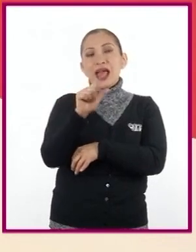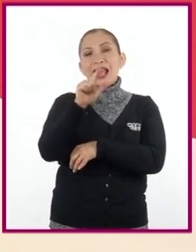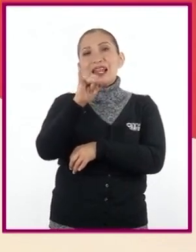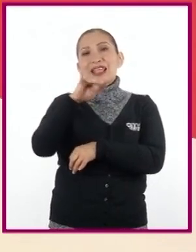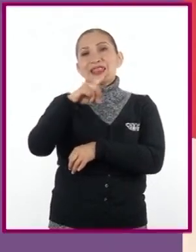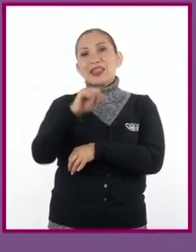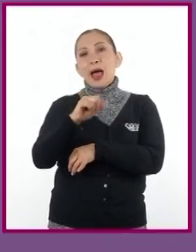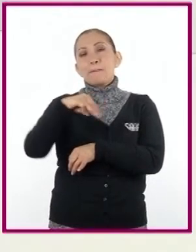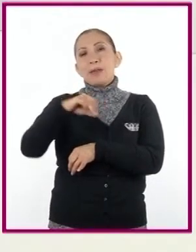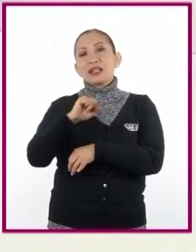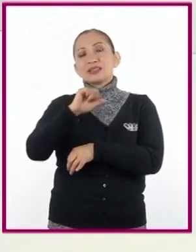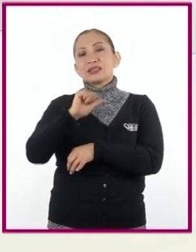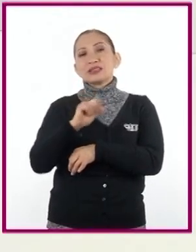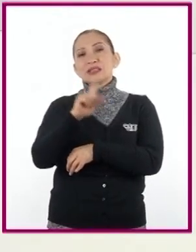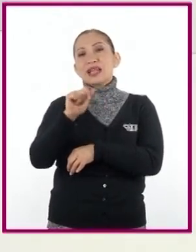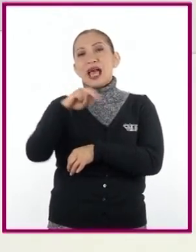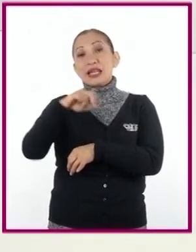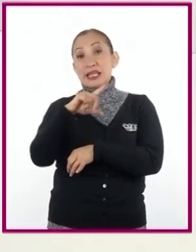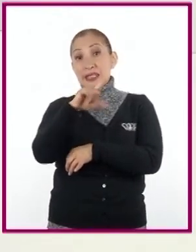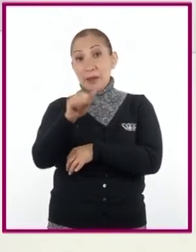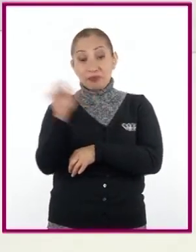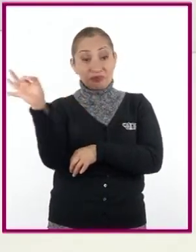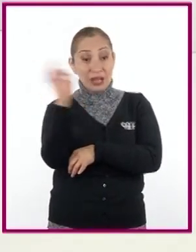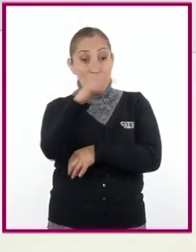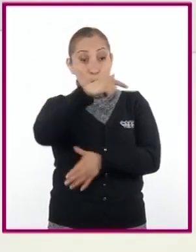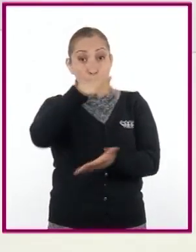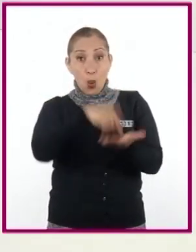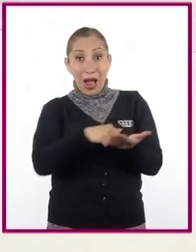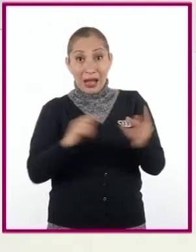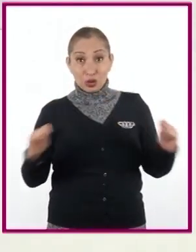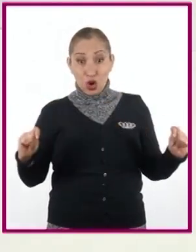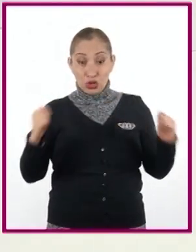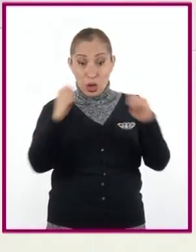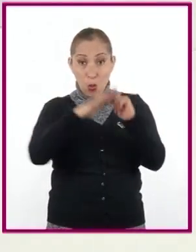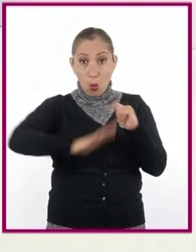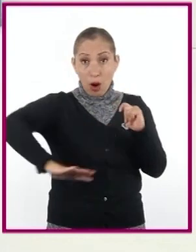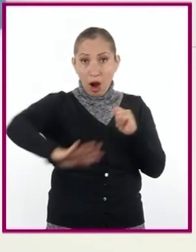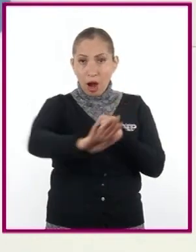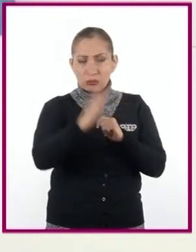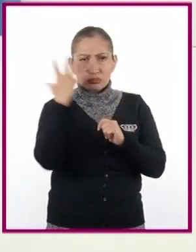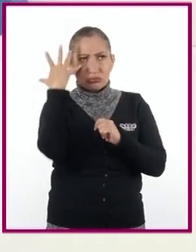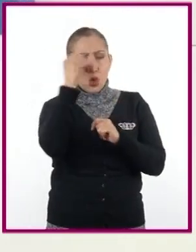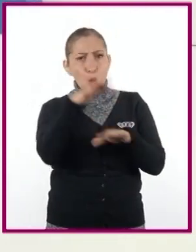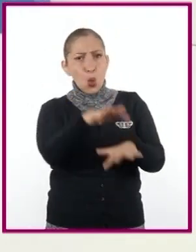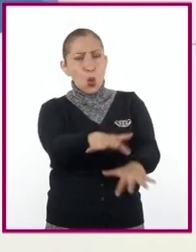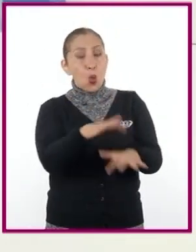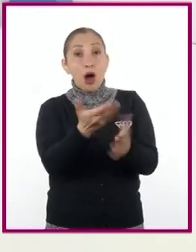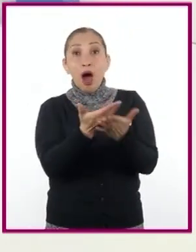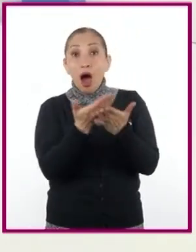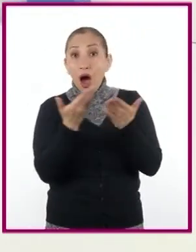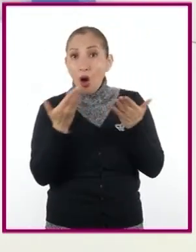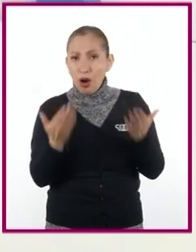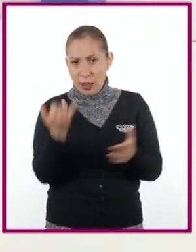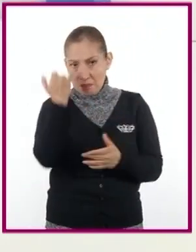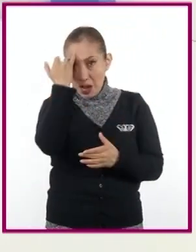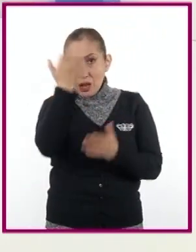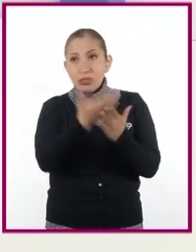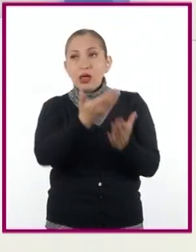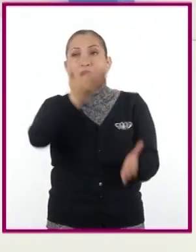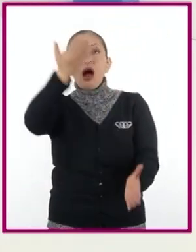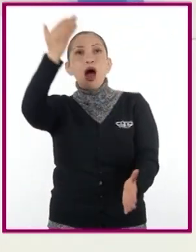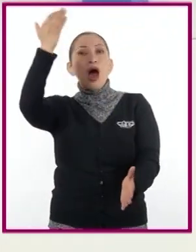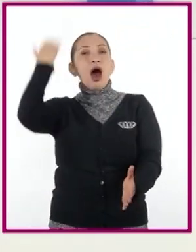Linda Manzanilla. Si la zona arqueológica de Teotihuacán es espectacular hoy en día, en su época